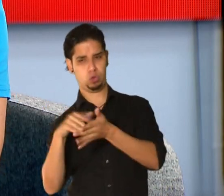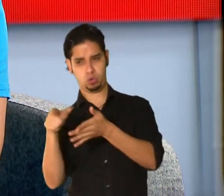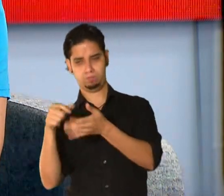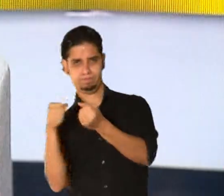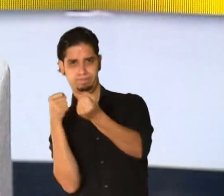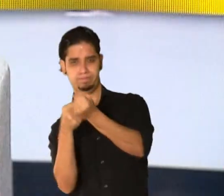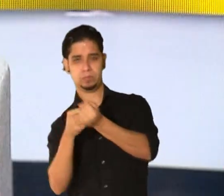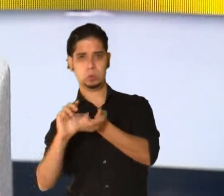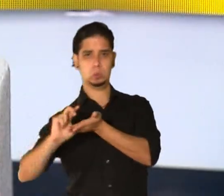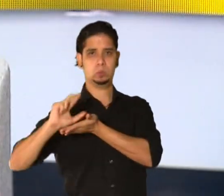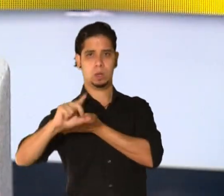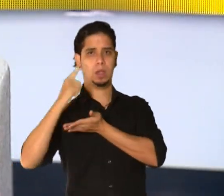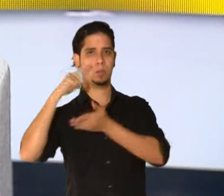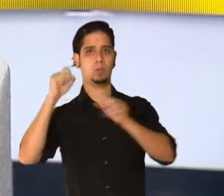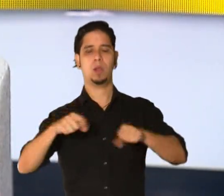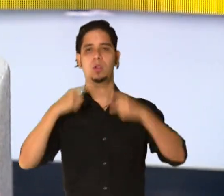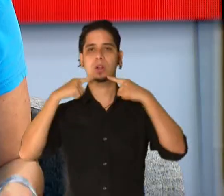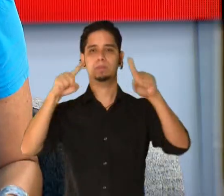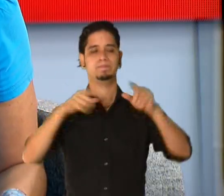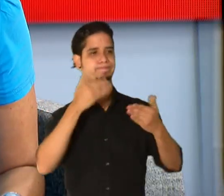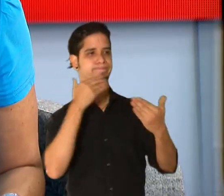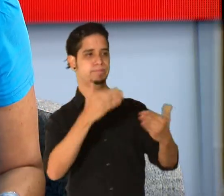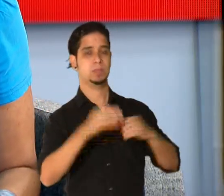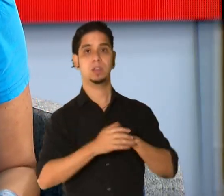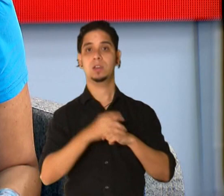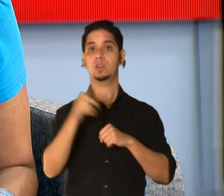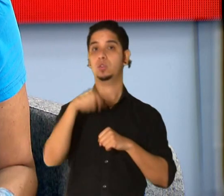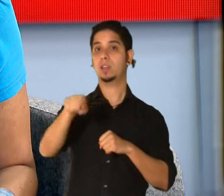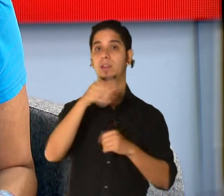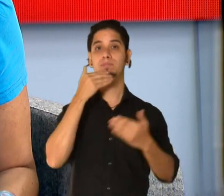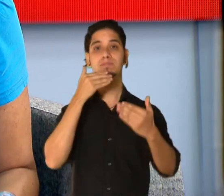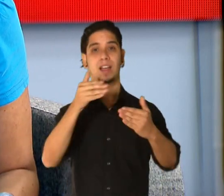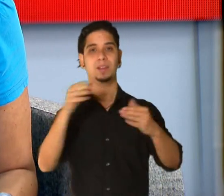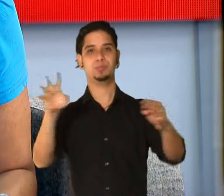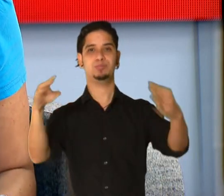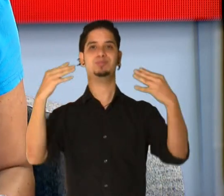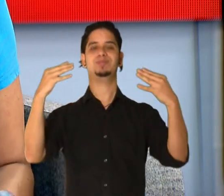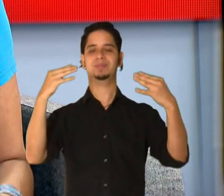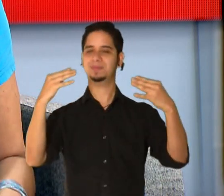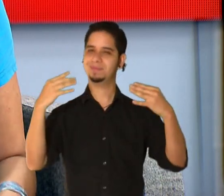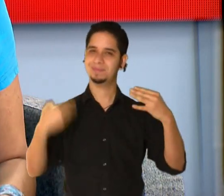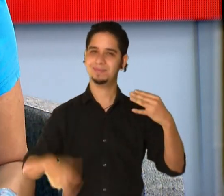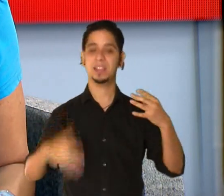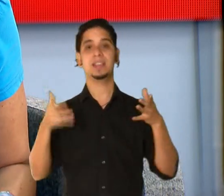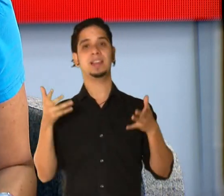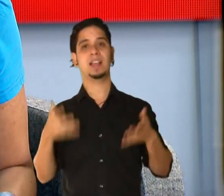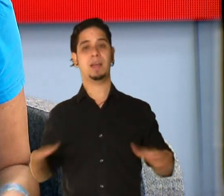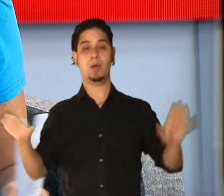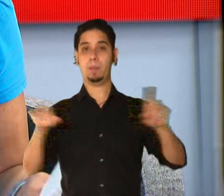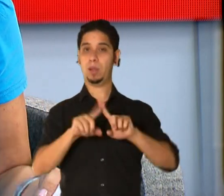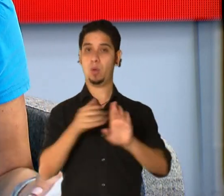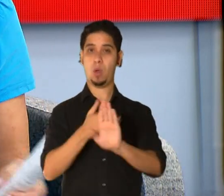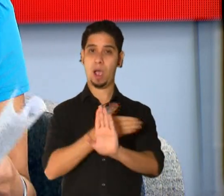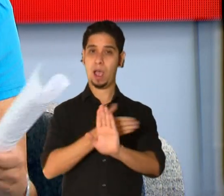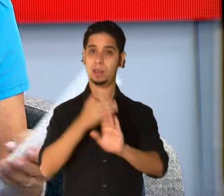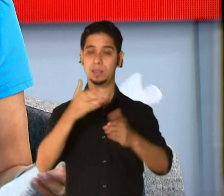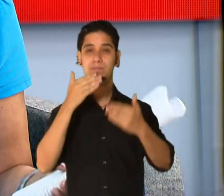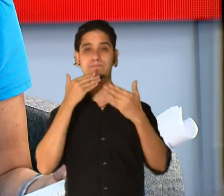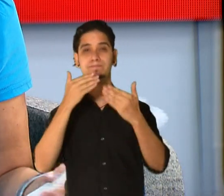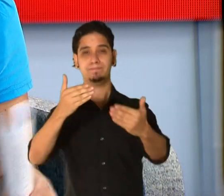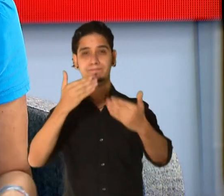gracias. Muchas gracias a ustedes. Y a ustedes por habernos acompañado. De esta manera finalizamos, no sin antes